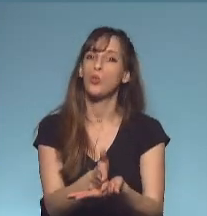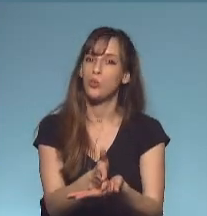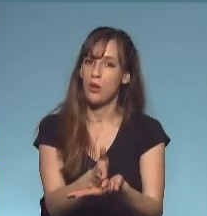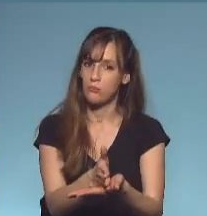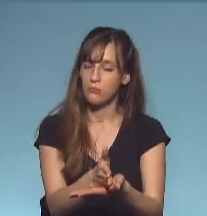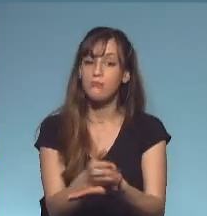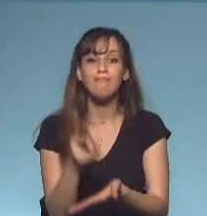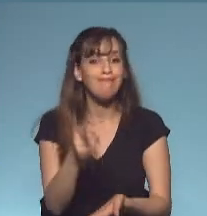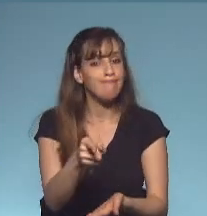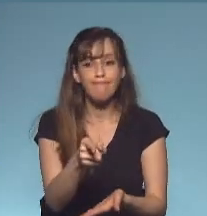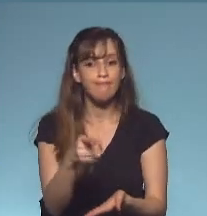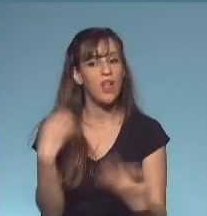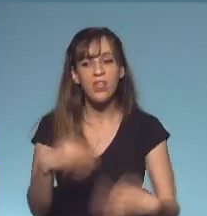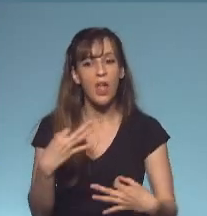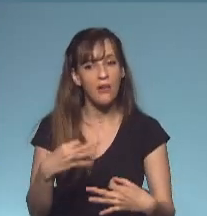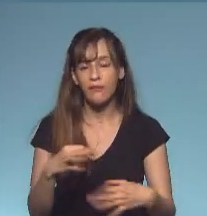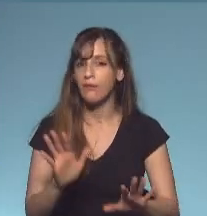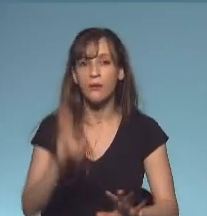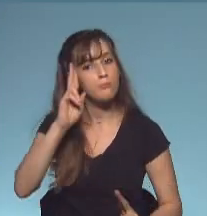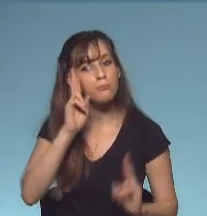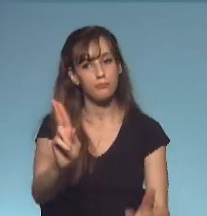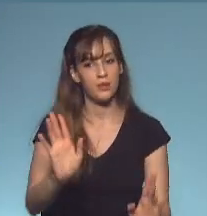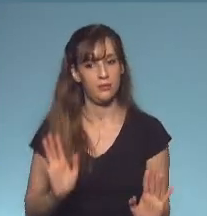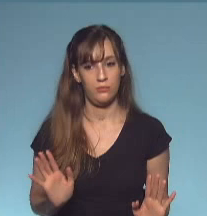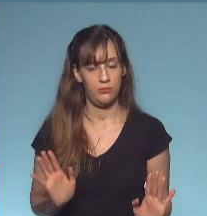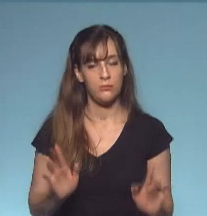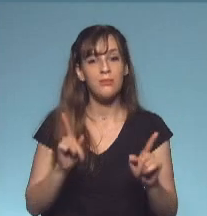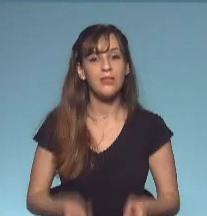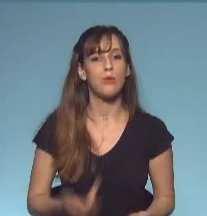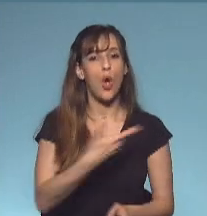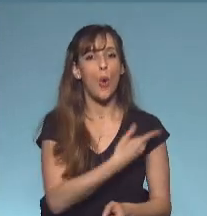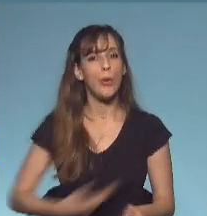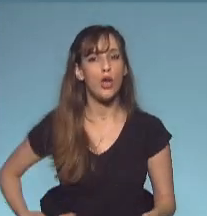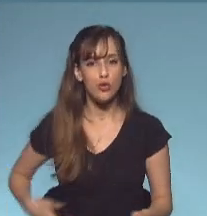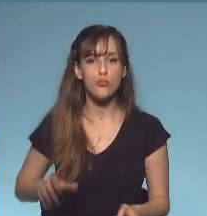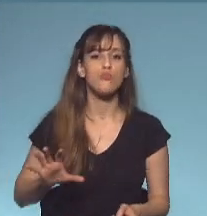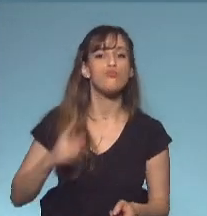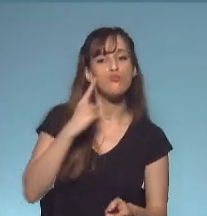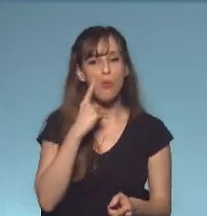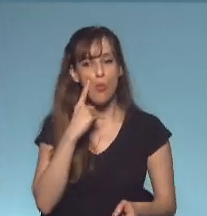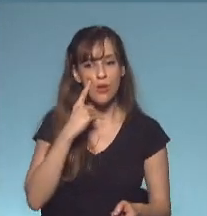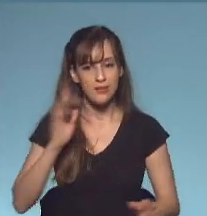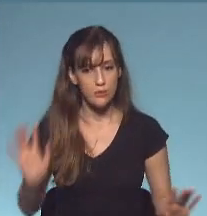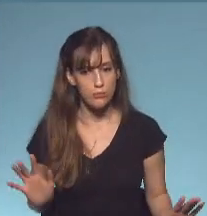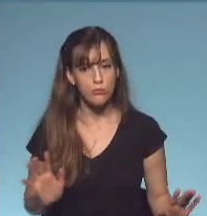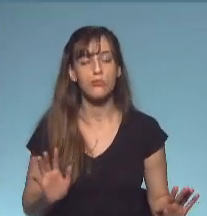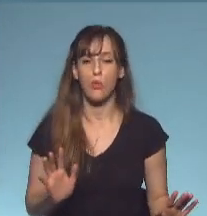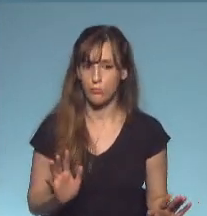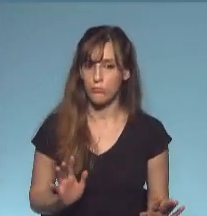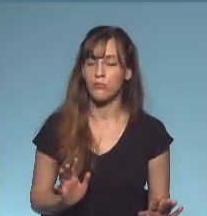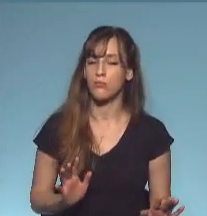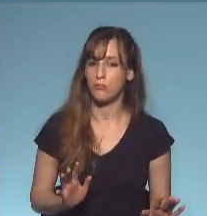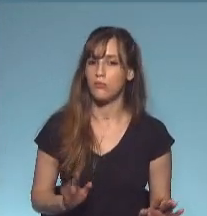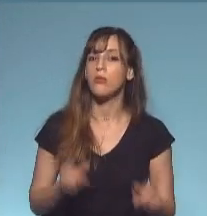multas necesitan la adhesión de los gobiernos municipales, a los que vamos a invitar a adherir al sistema